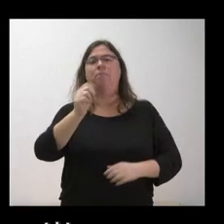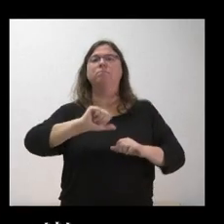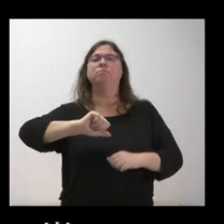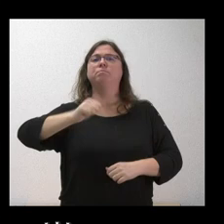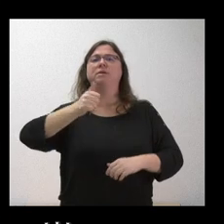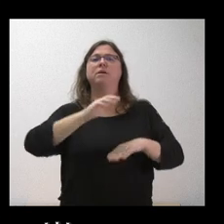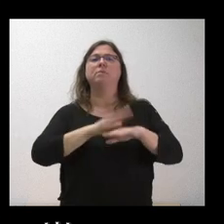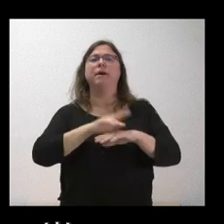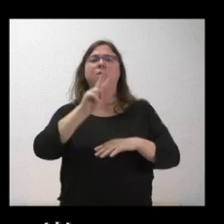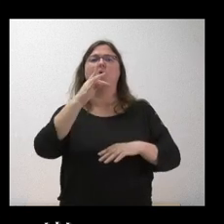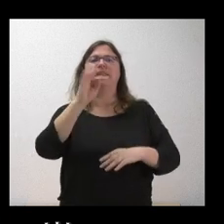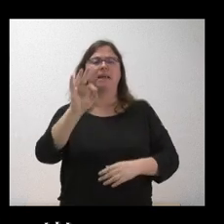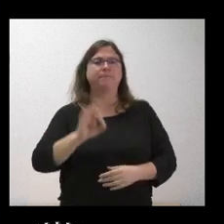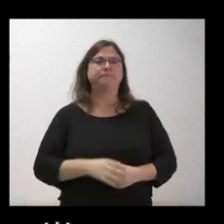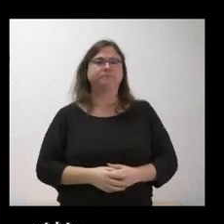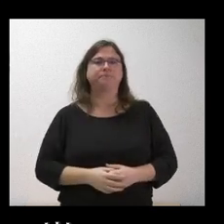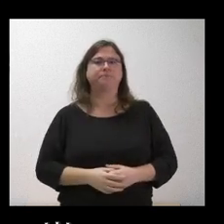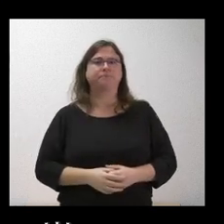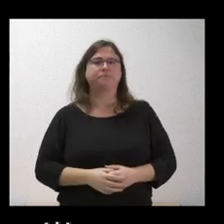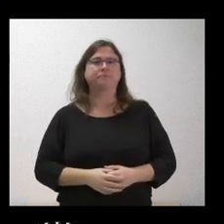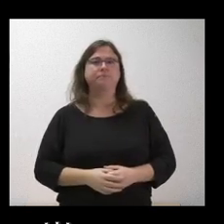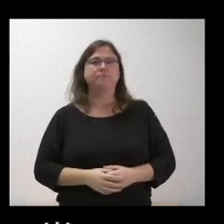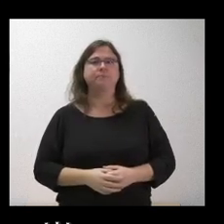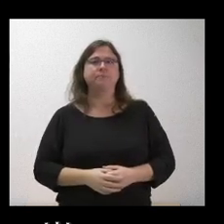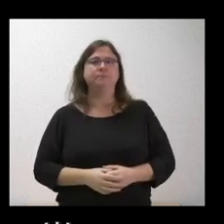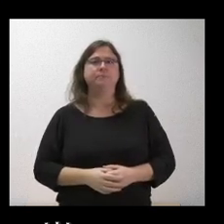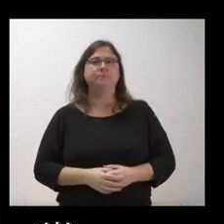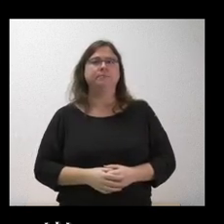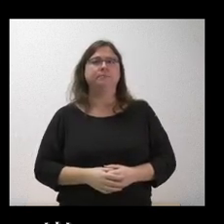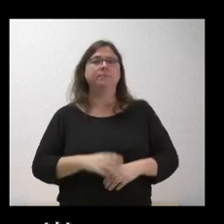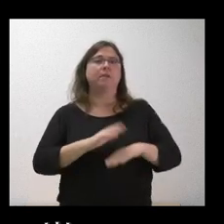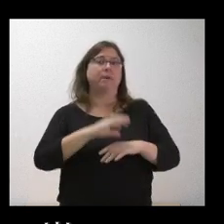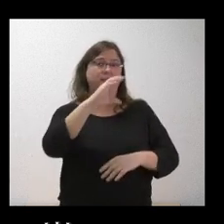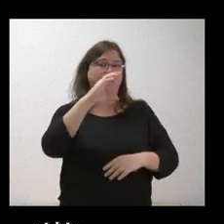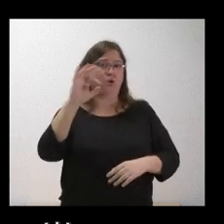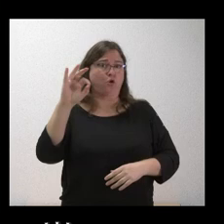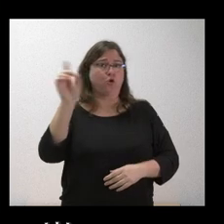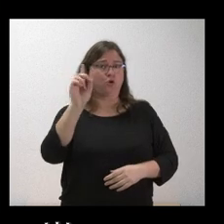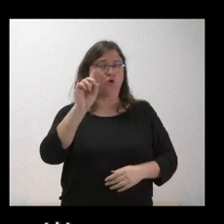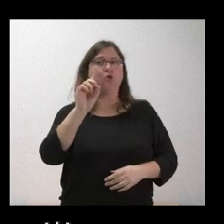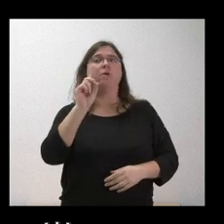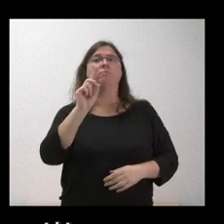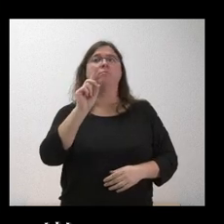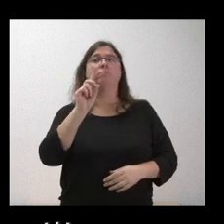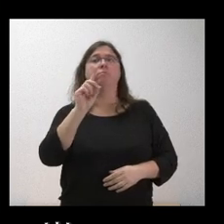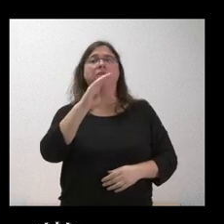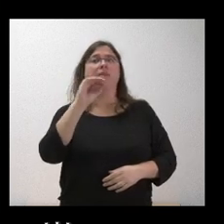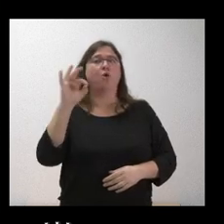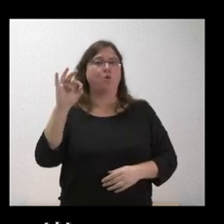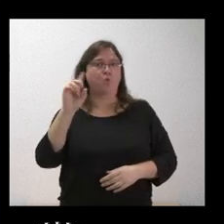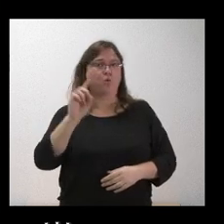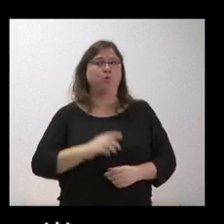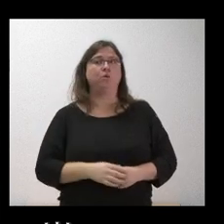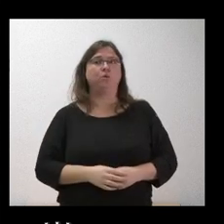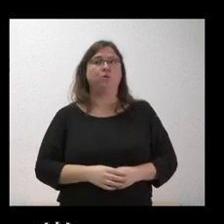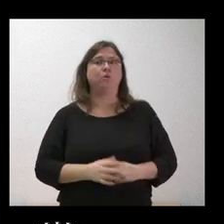para ugt e no para comisiones obreras entiendo que saben ustedes que no que